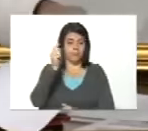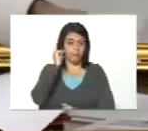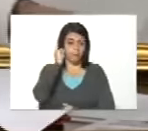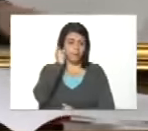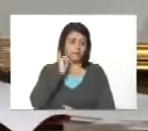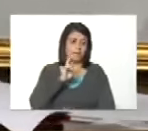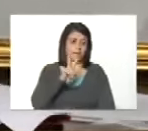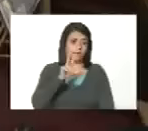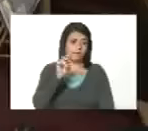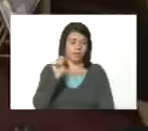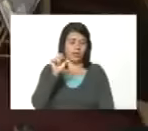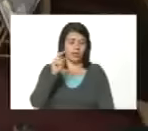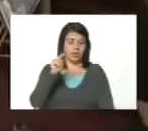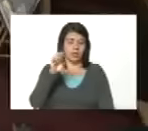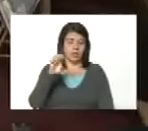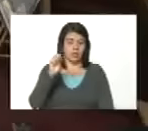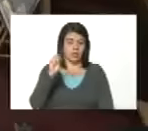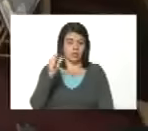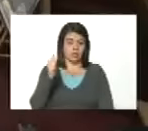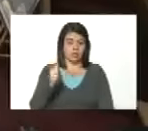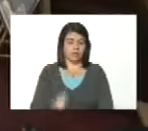diputada Vanessa Montero.